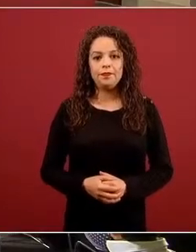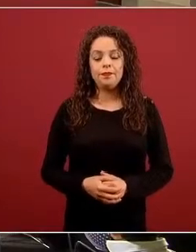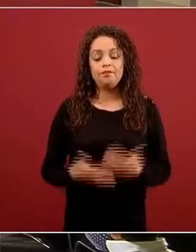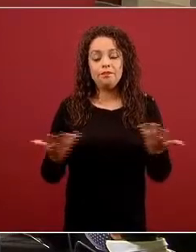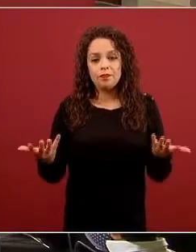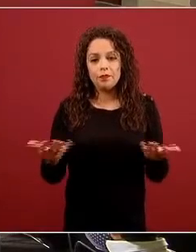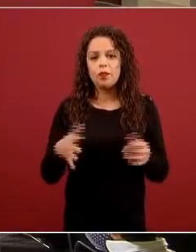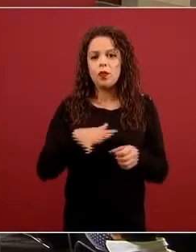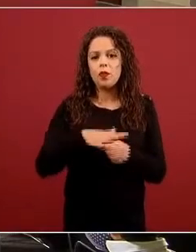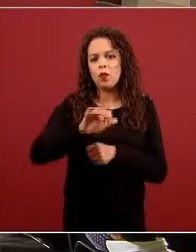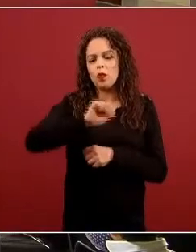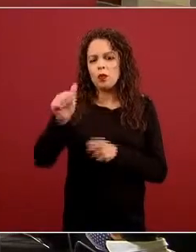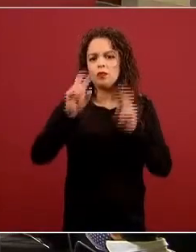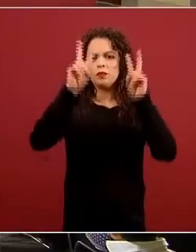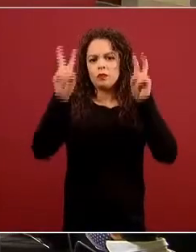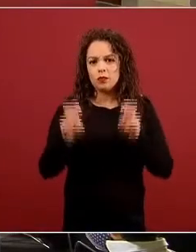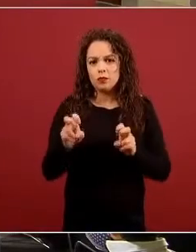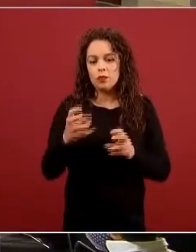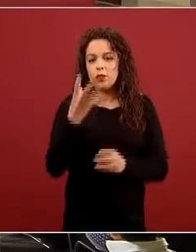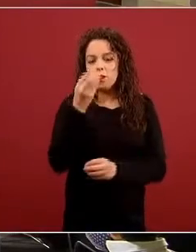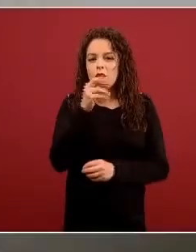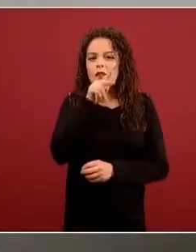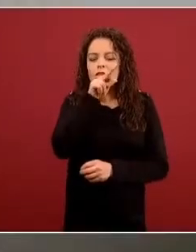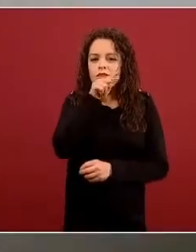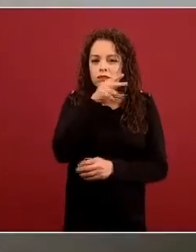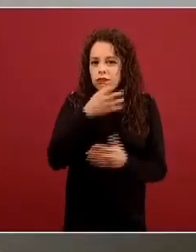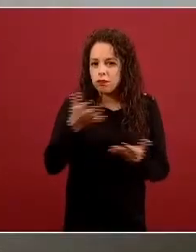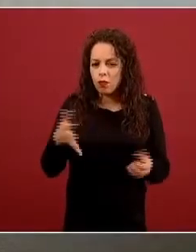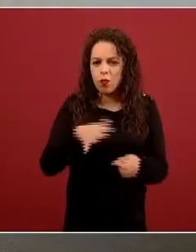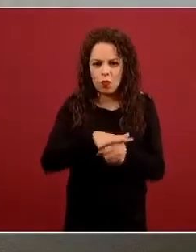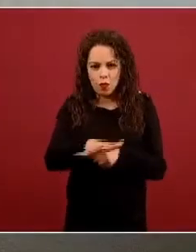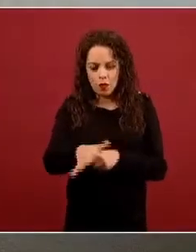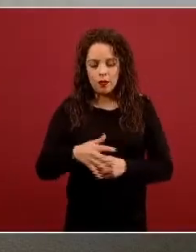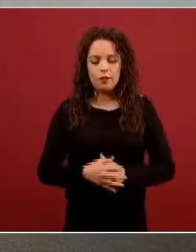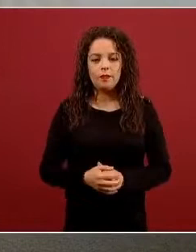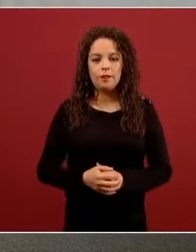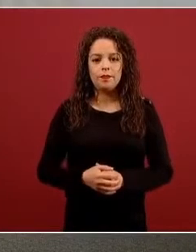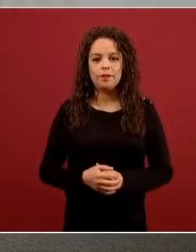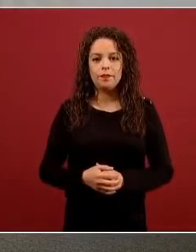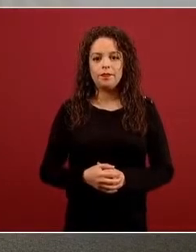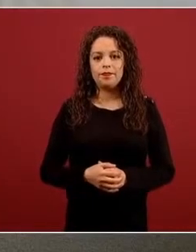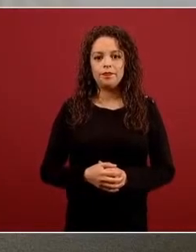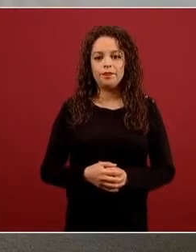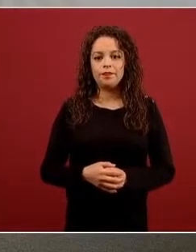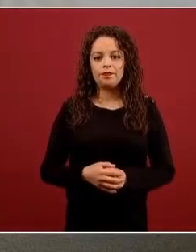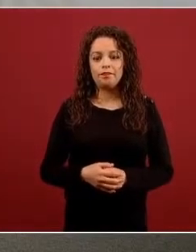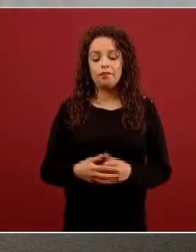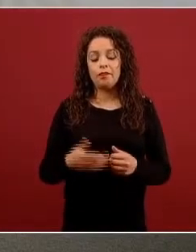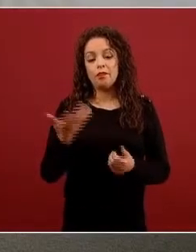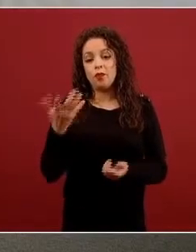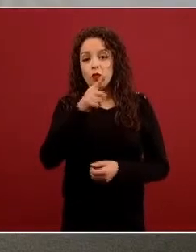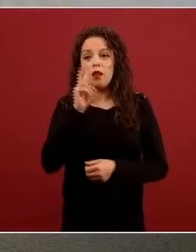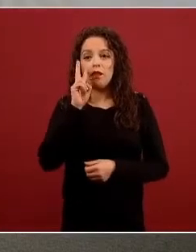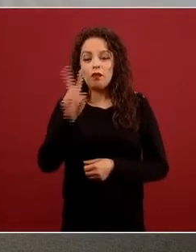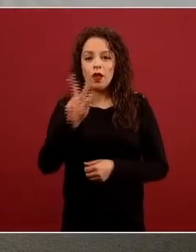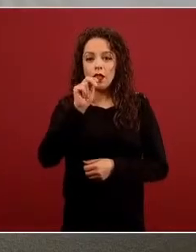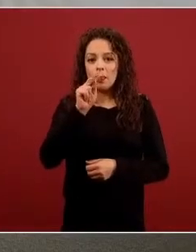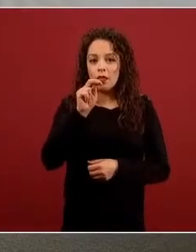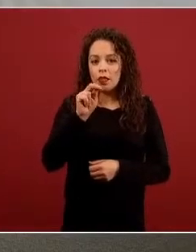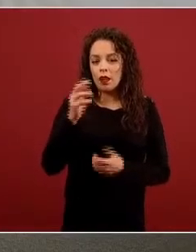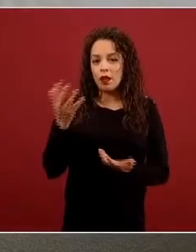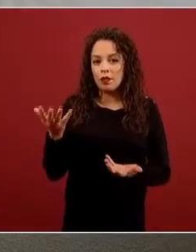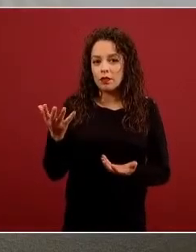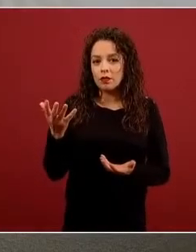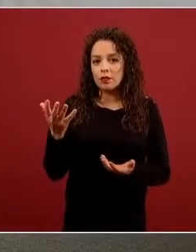que genera también mucha angustia. A veces vemos imágenes en la televisión o en algún